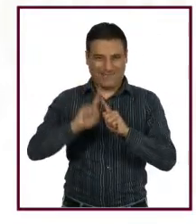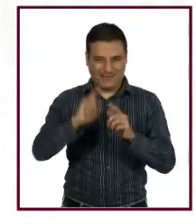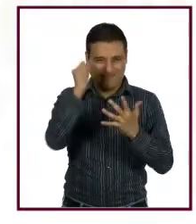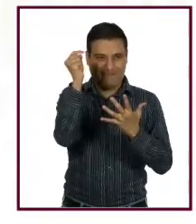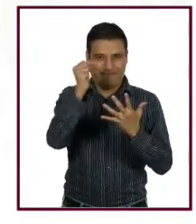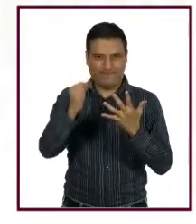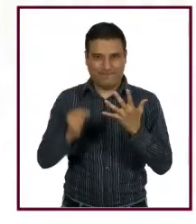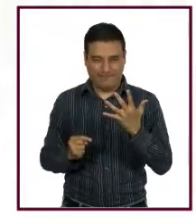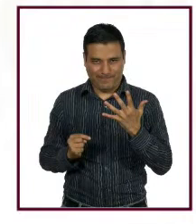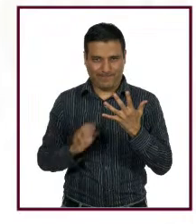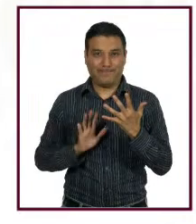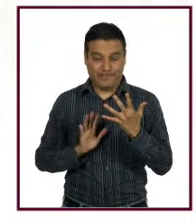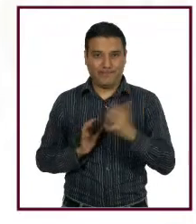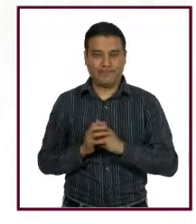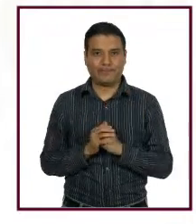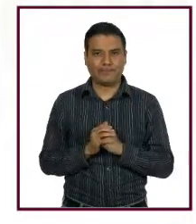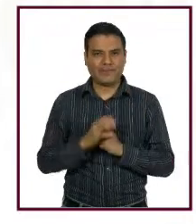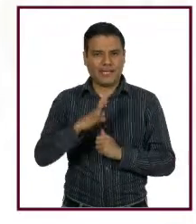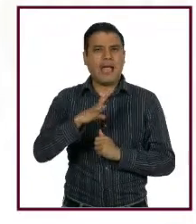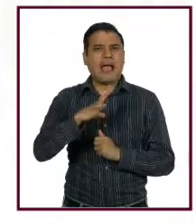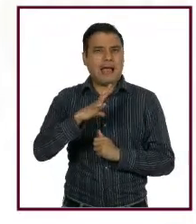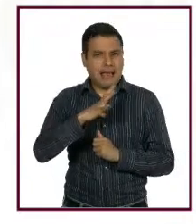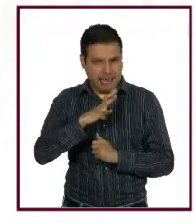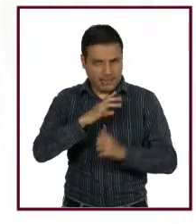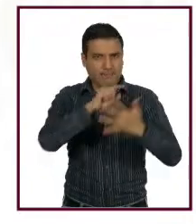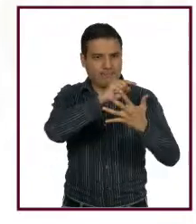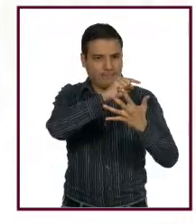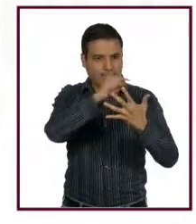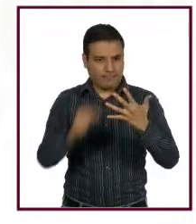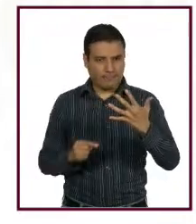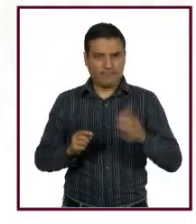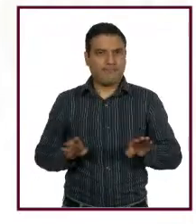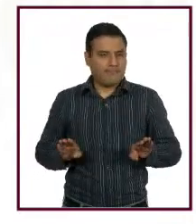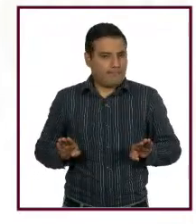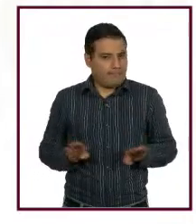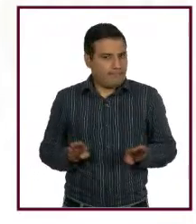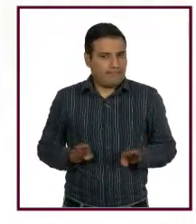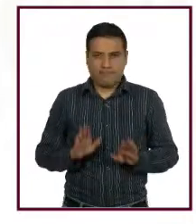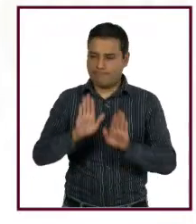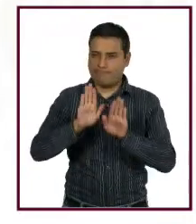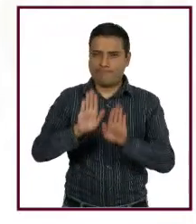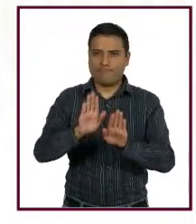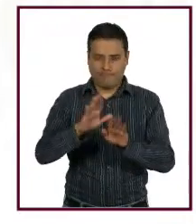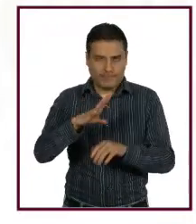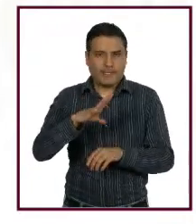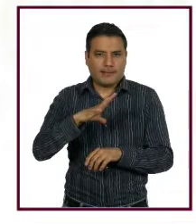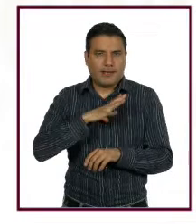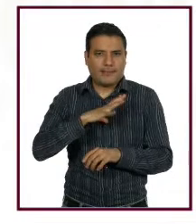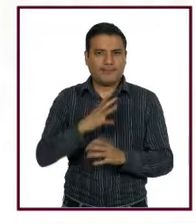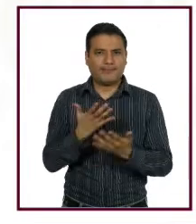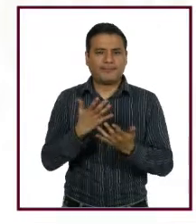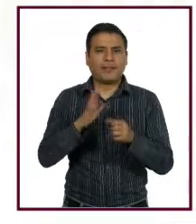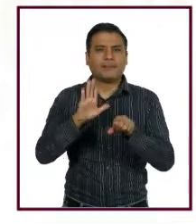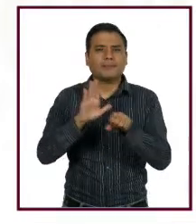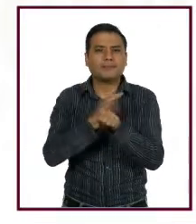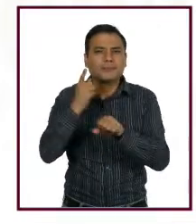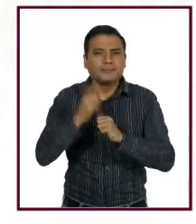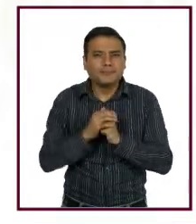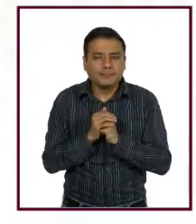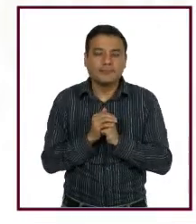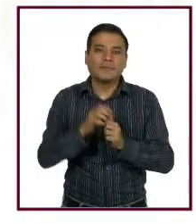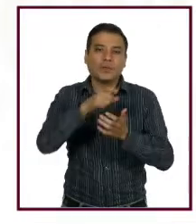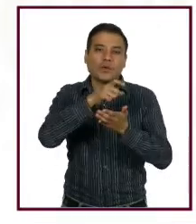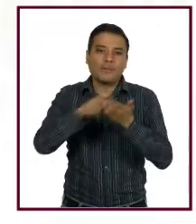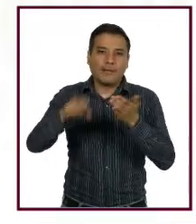Hay algunas características muy específicas de este tipo de sustancias que son fáciles de obtener, suelen ser productos de